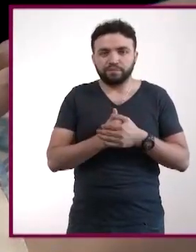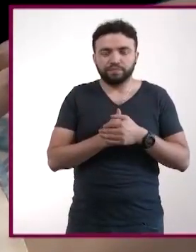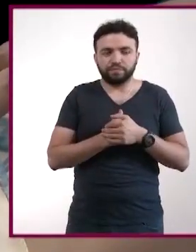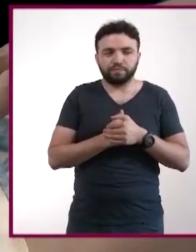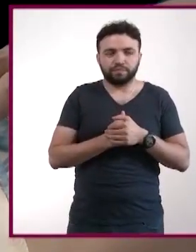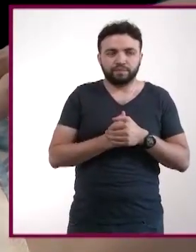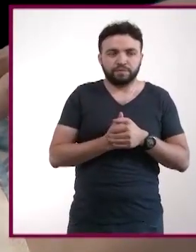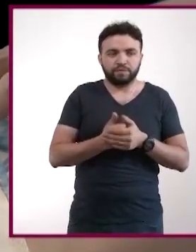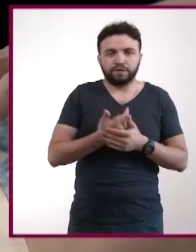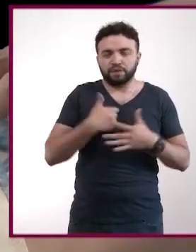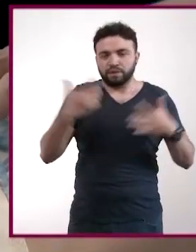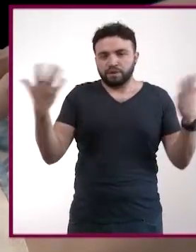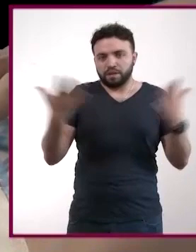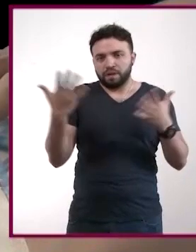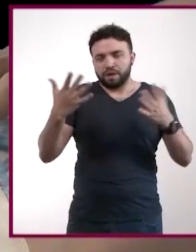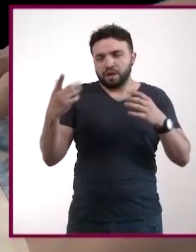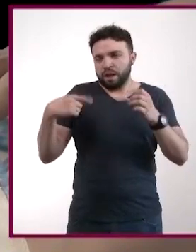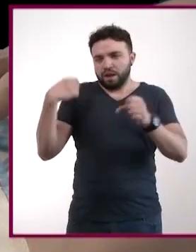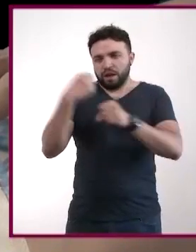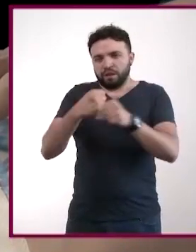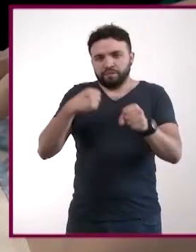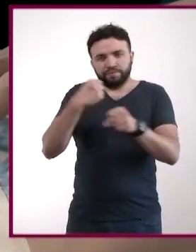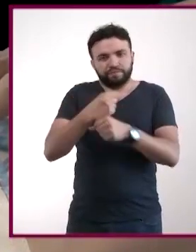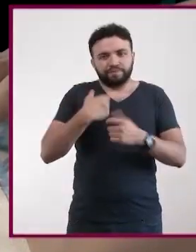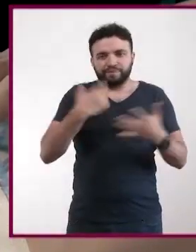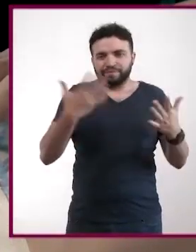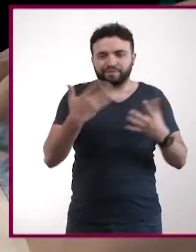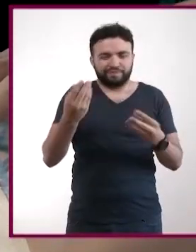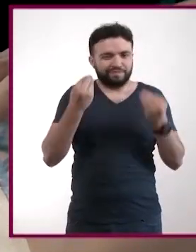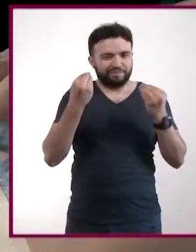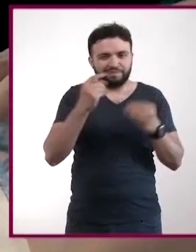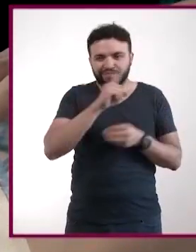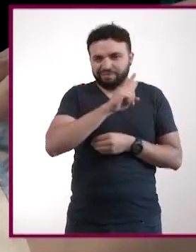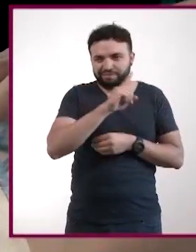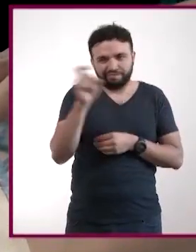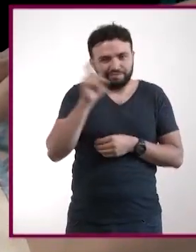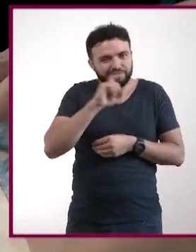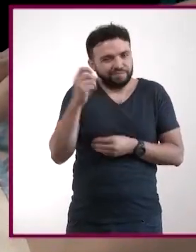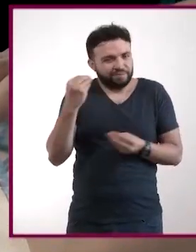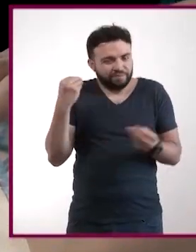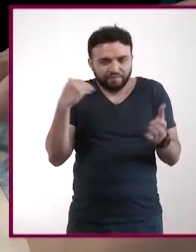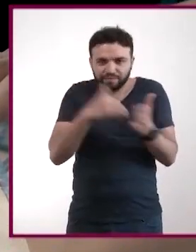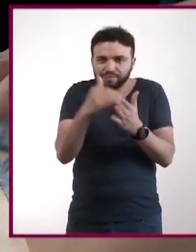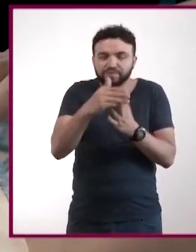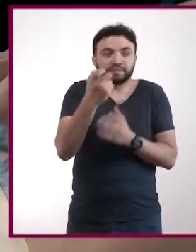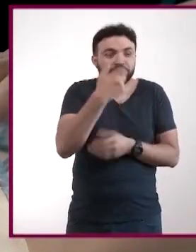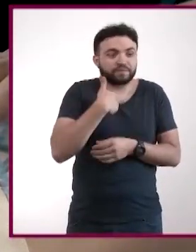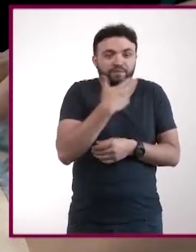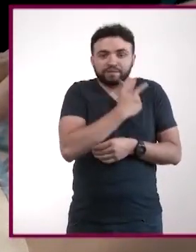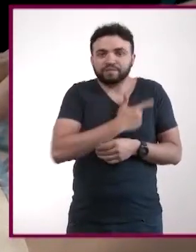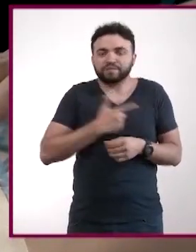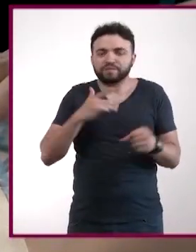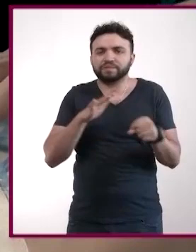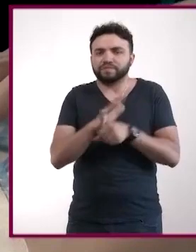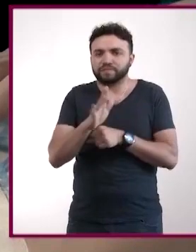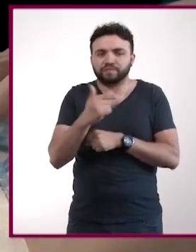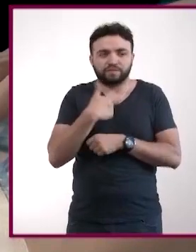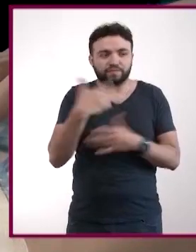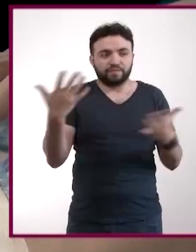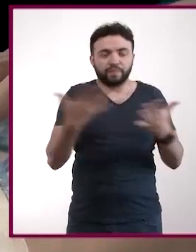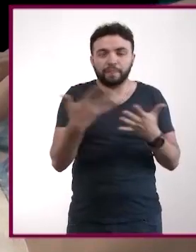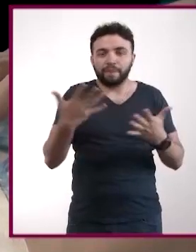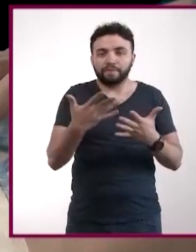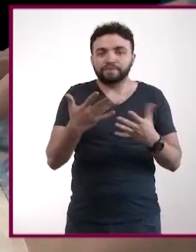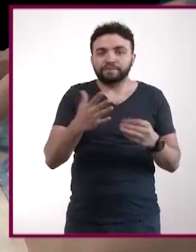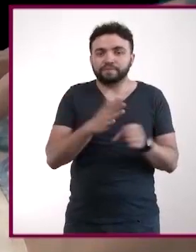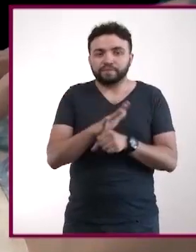que he hecho a través de los años. He hecho cientos. Pero este en especial es de los que me gustan, que hice en